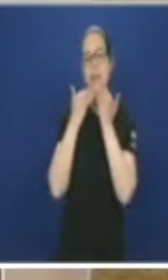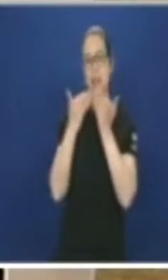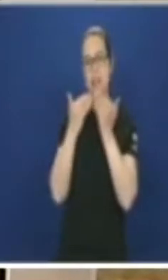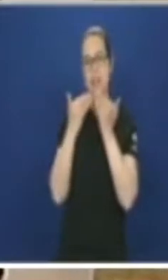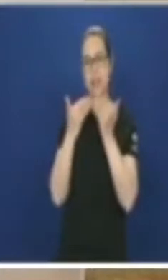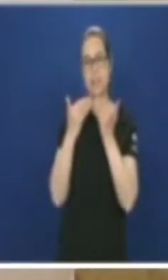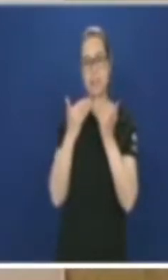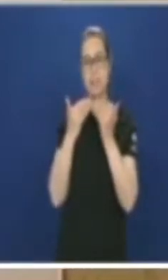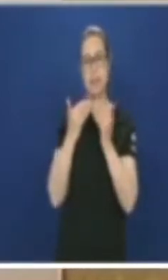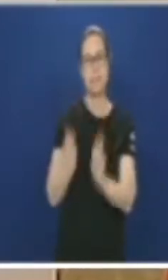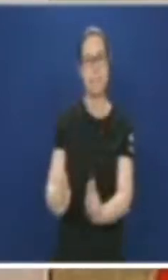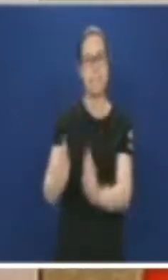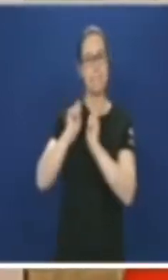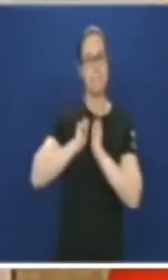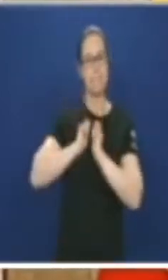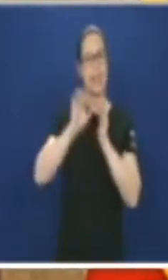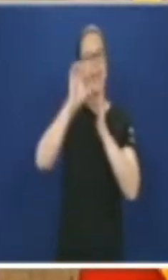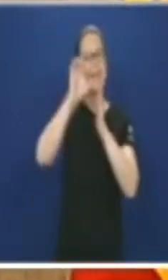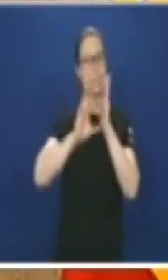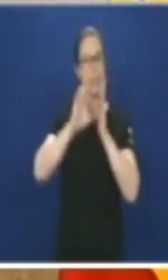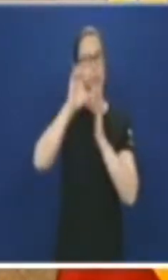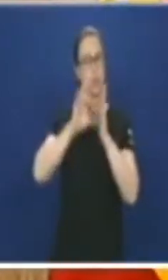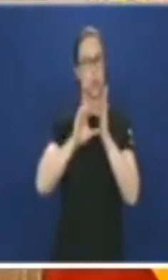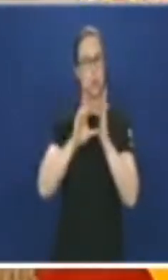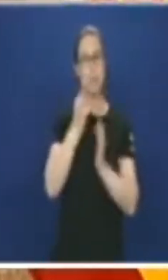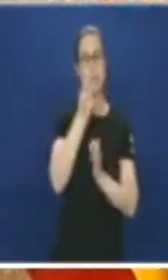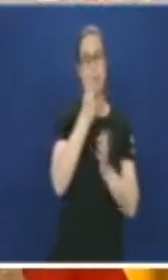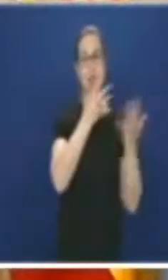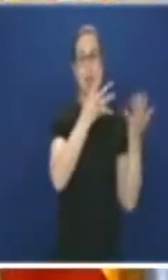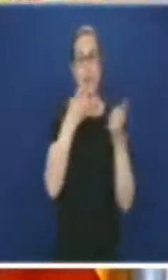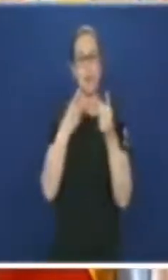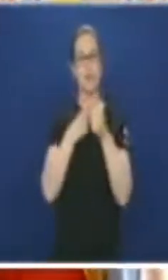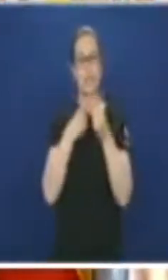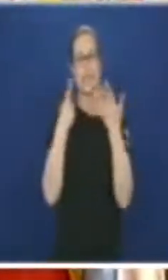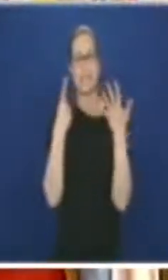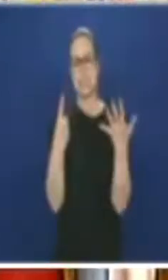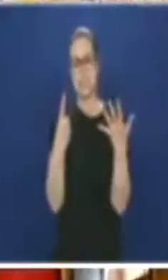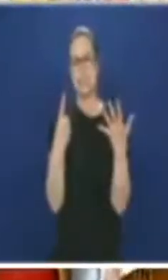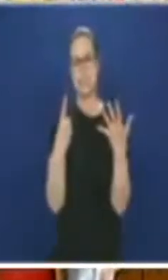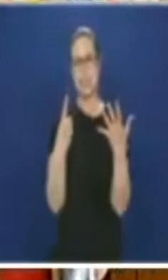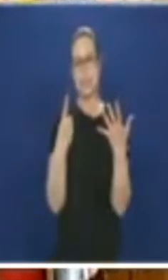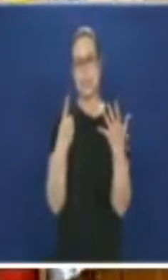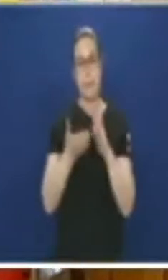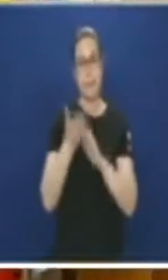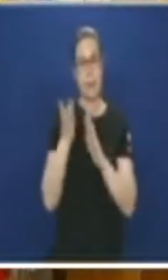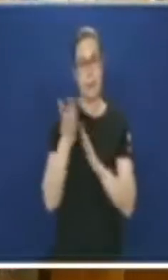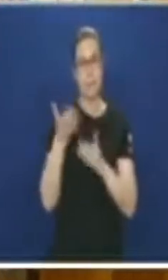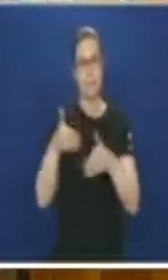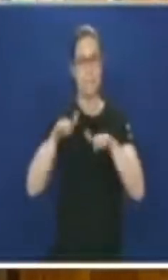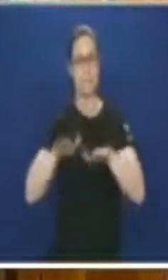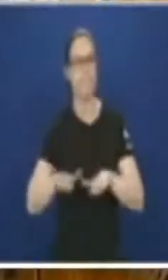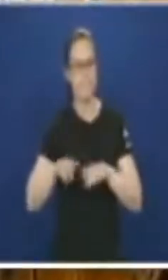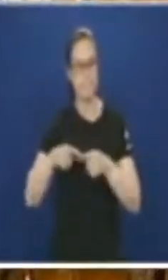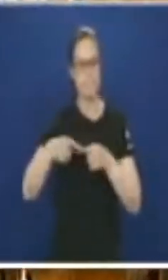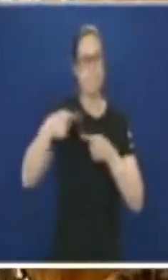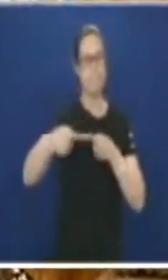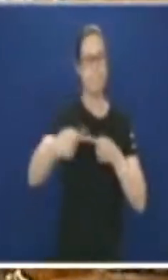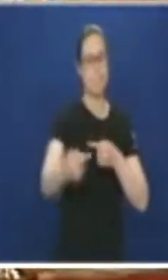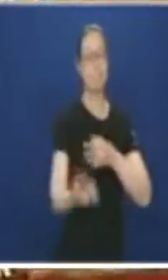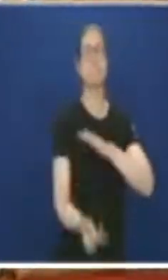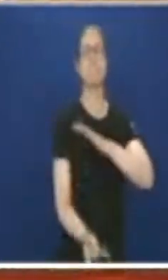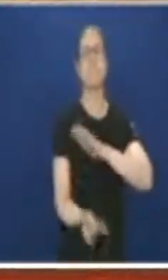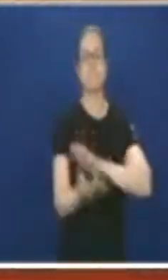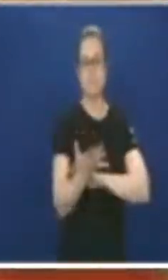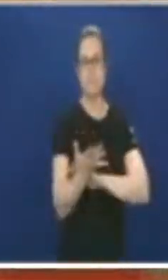o Estatuto plebiscitado en 1936, que décadas despois facilitaría